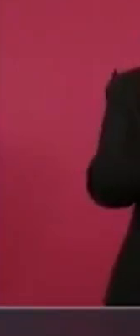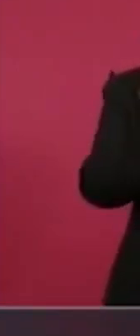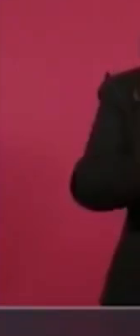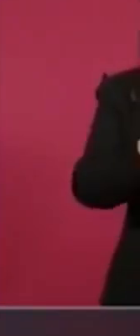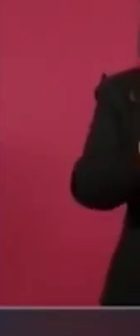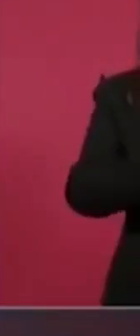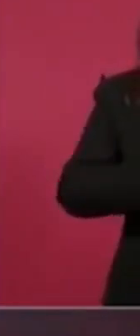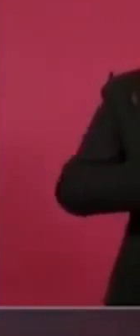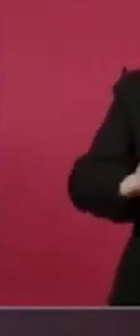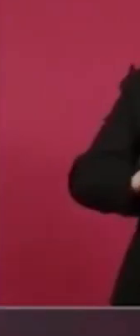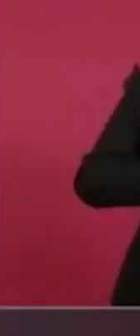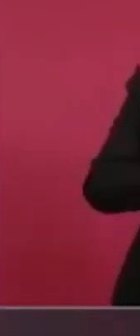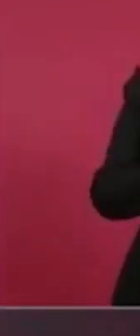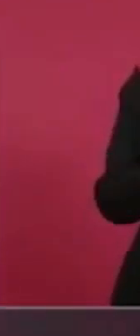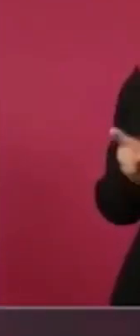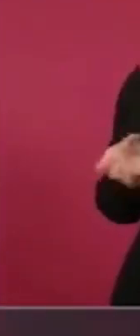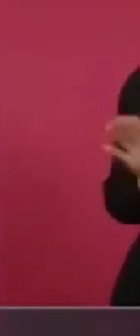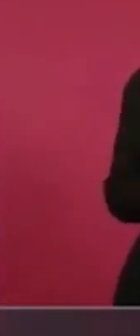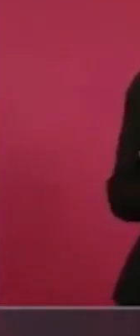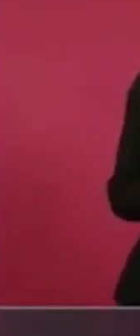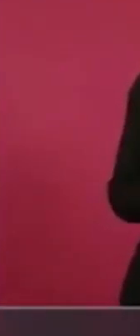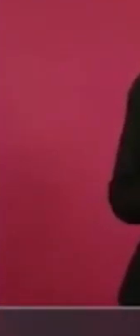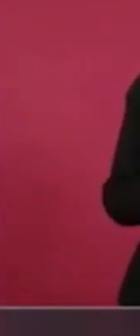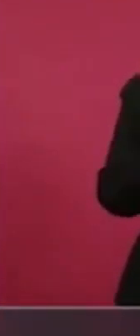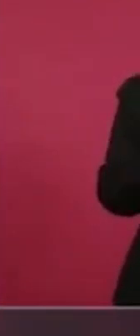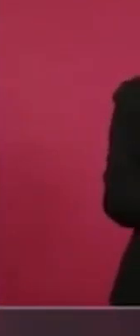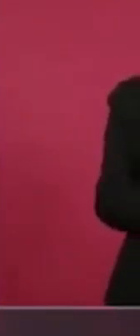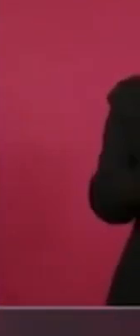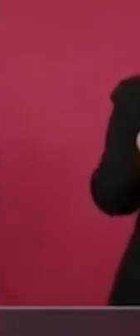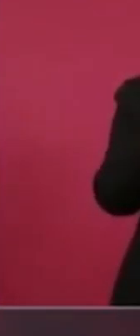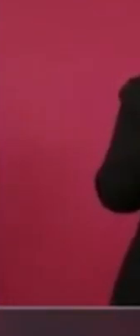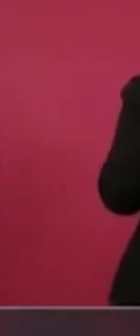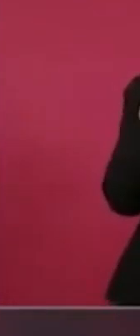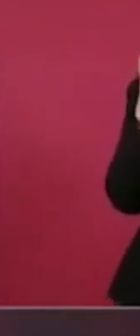cómo esta mafia de publicistas,